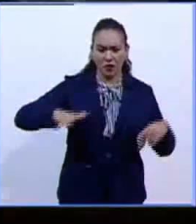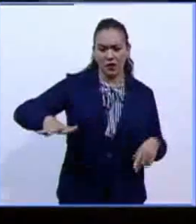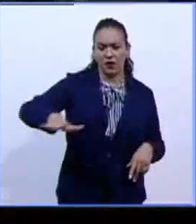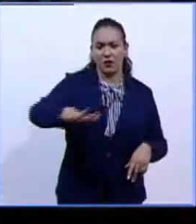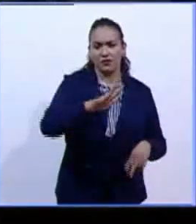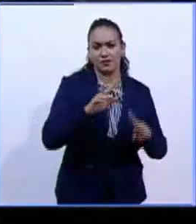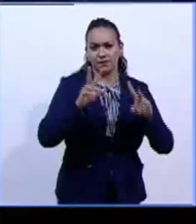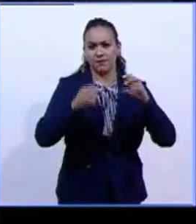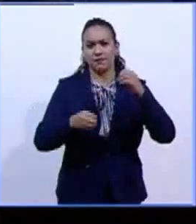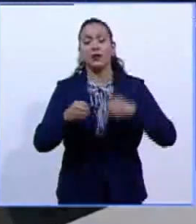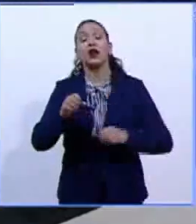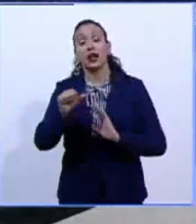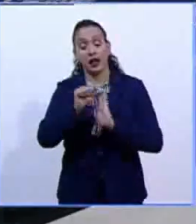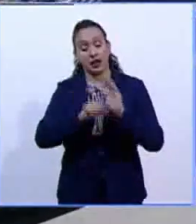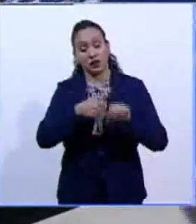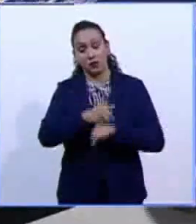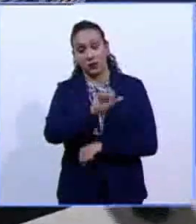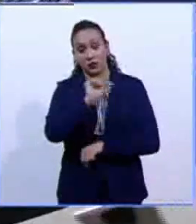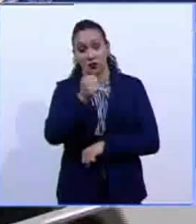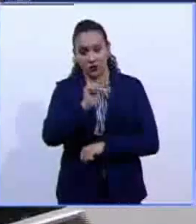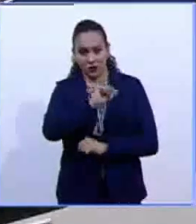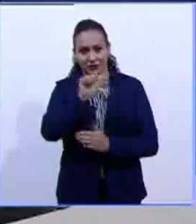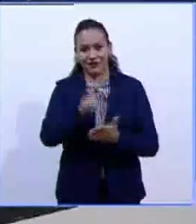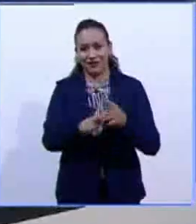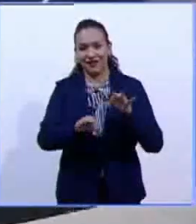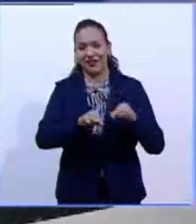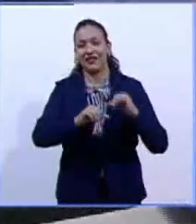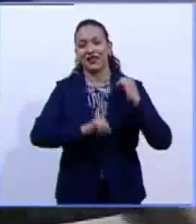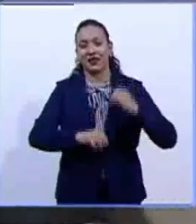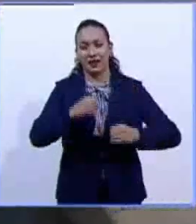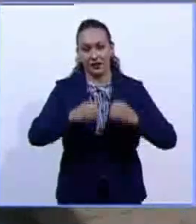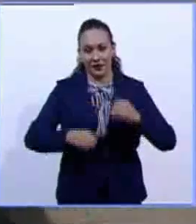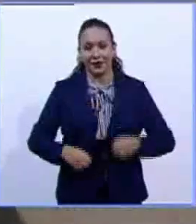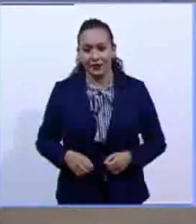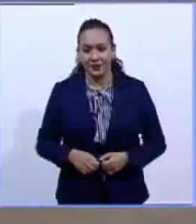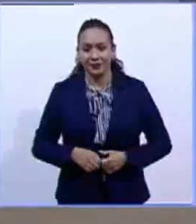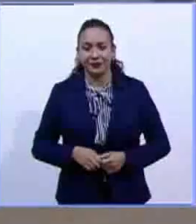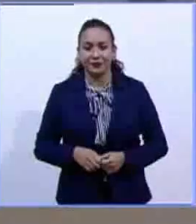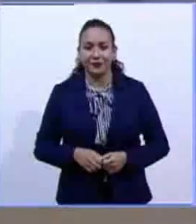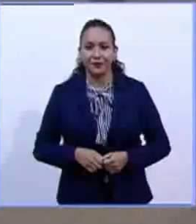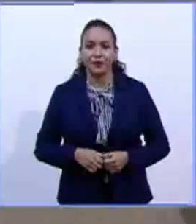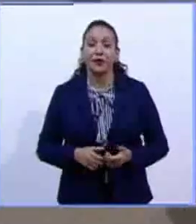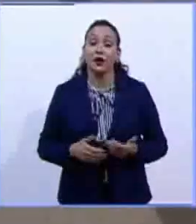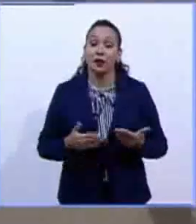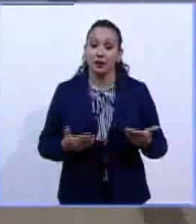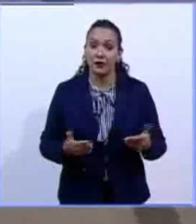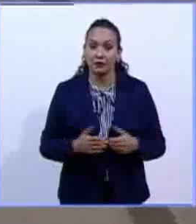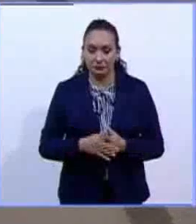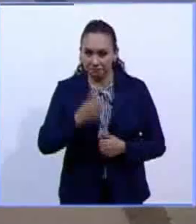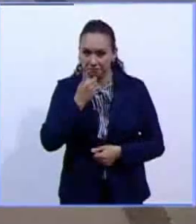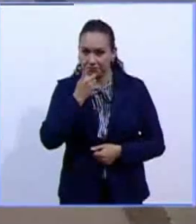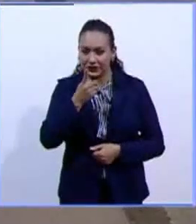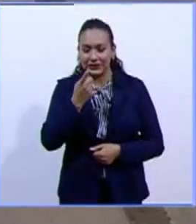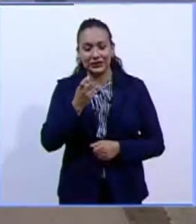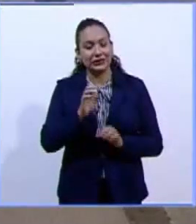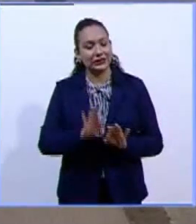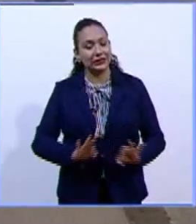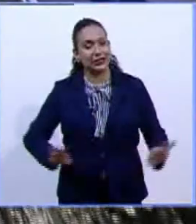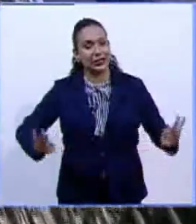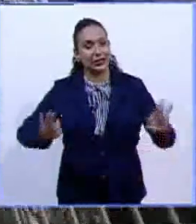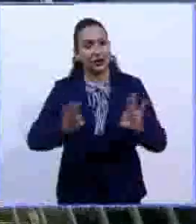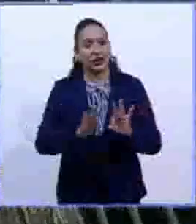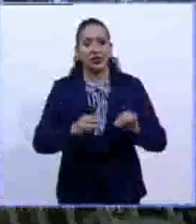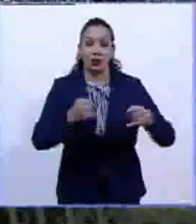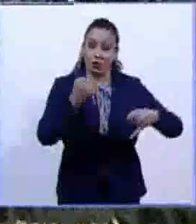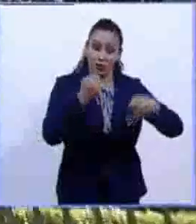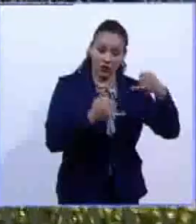lo indica el artículo 11 de la Ley Orgánica del Poder Judicial de la Federación. Consideró indispensable que las personas